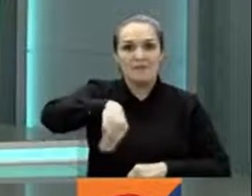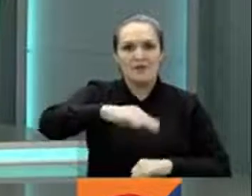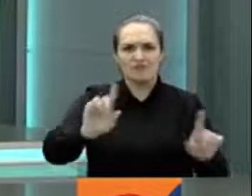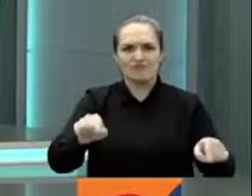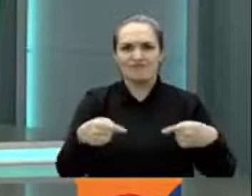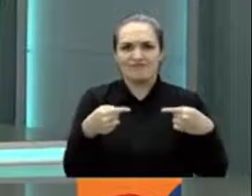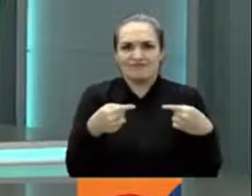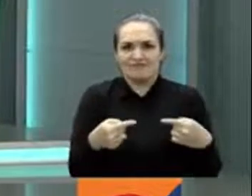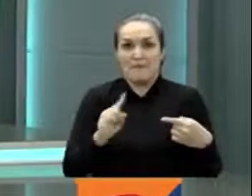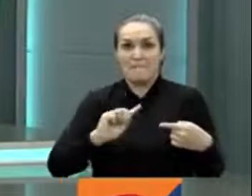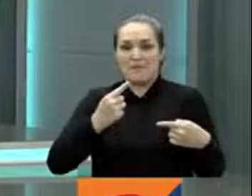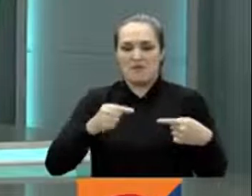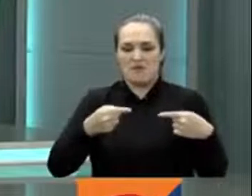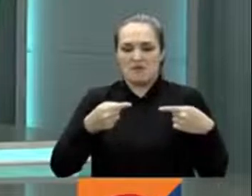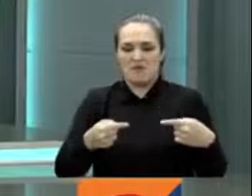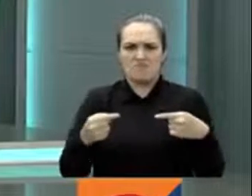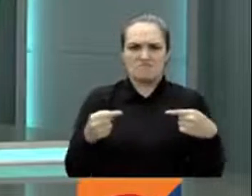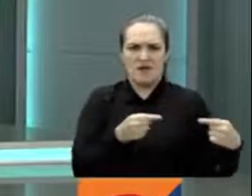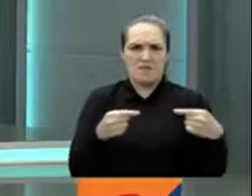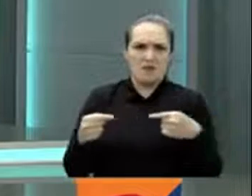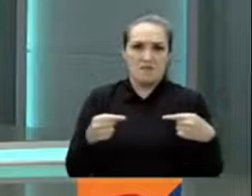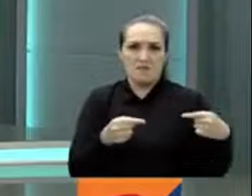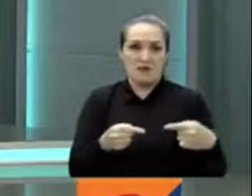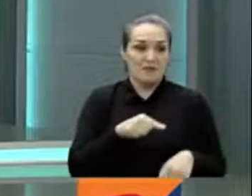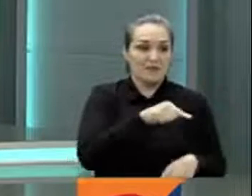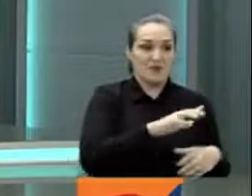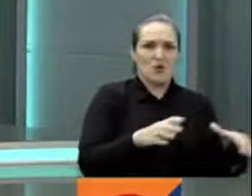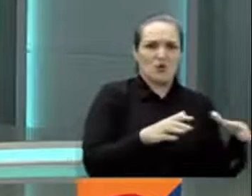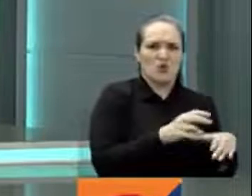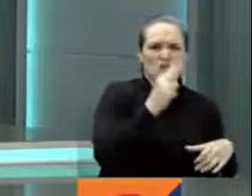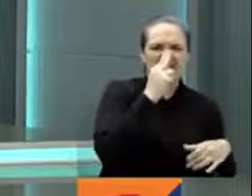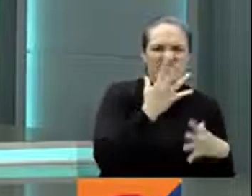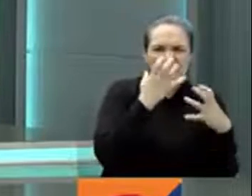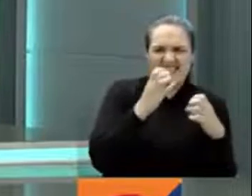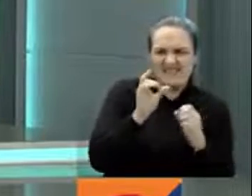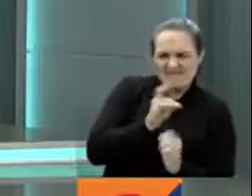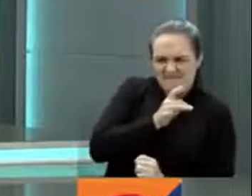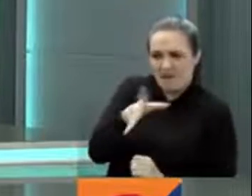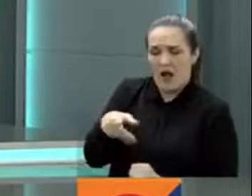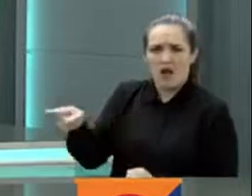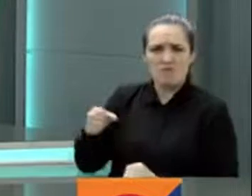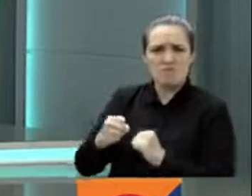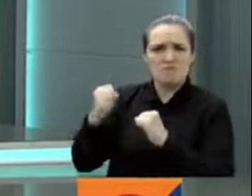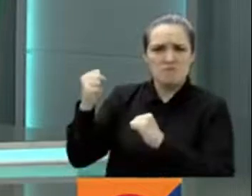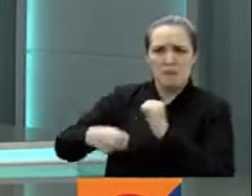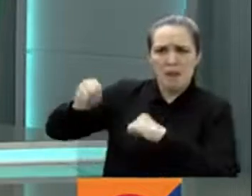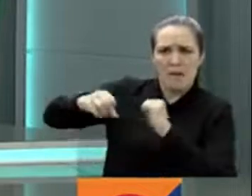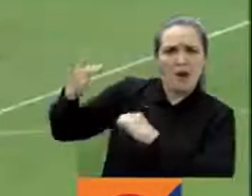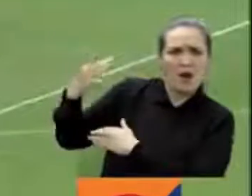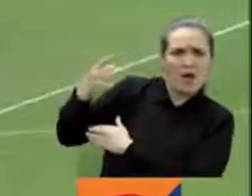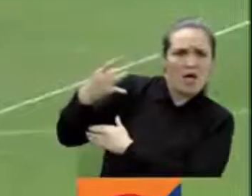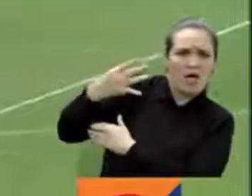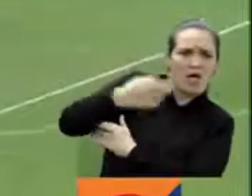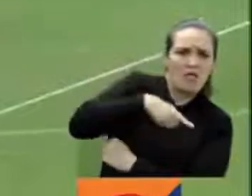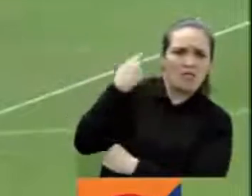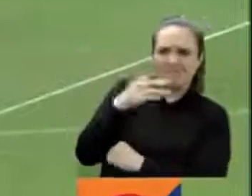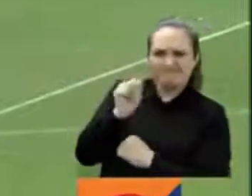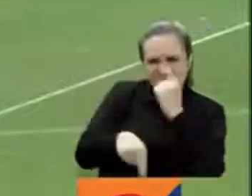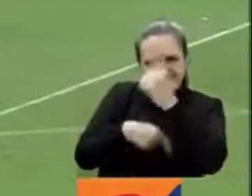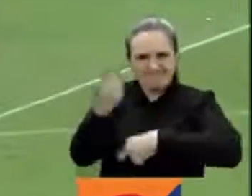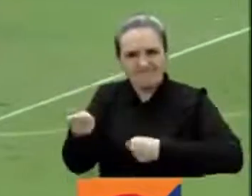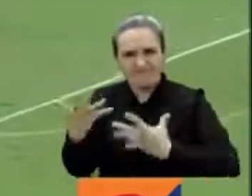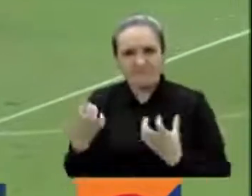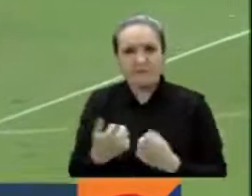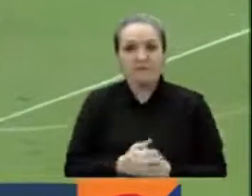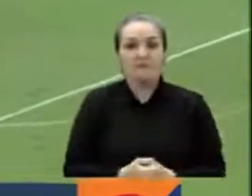final de la Liga. Un duelo en el que el cuadro verdolaga espera romper ese dominio pijado de los últimos años. Después